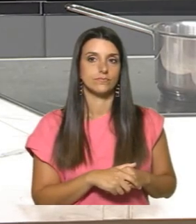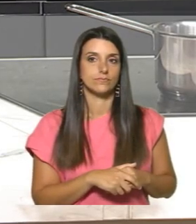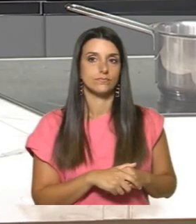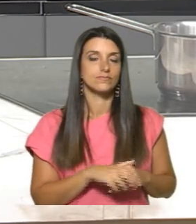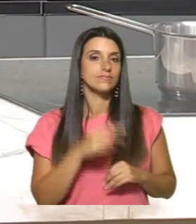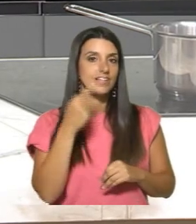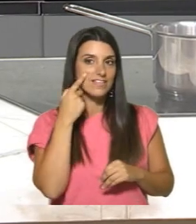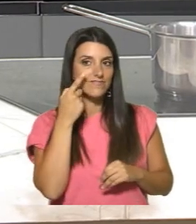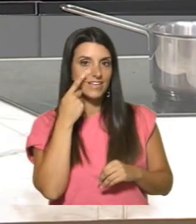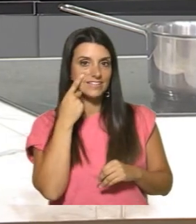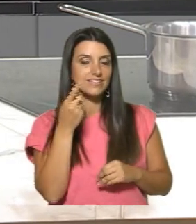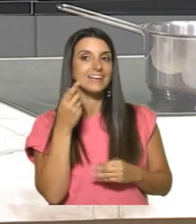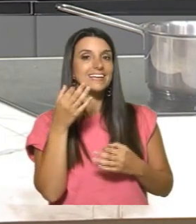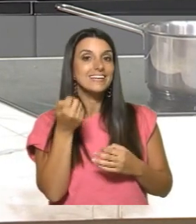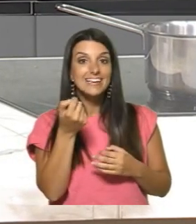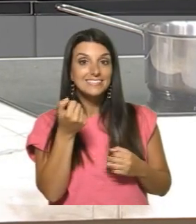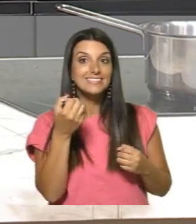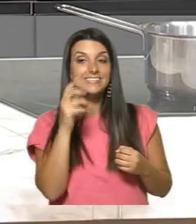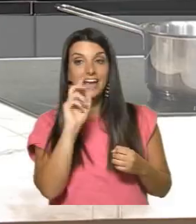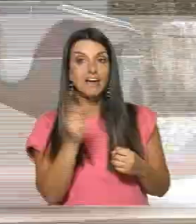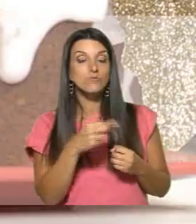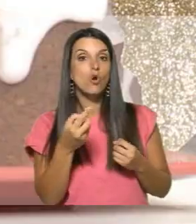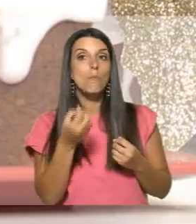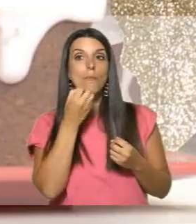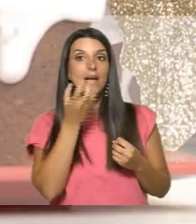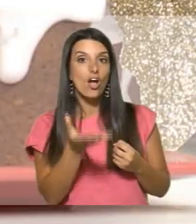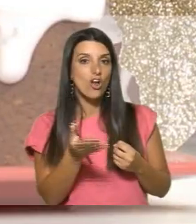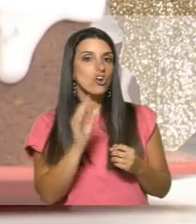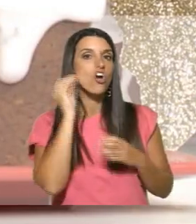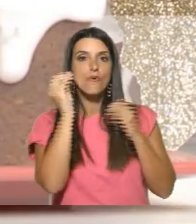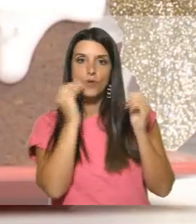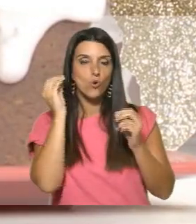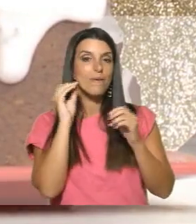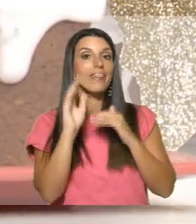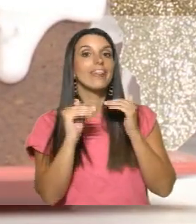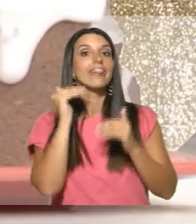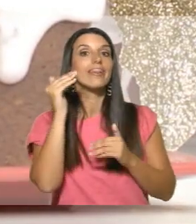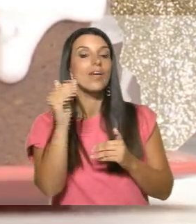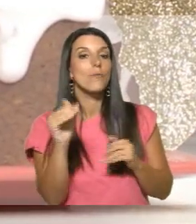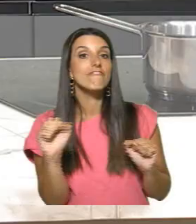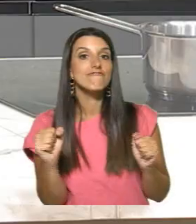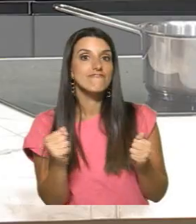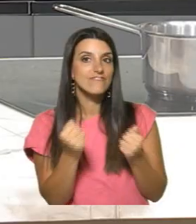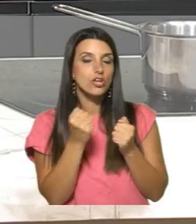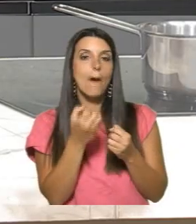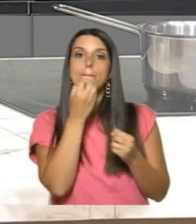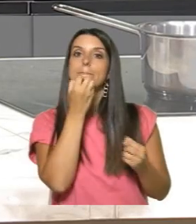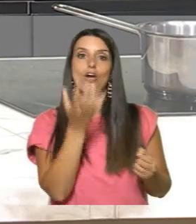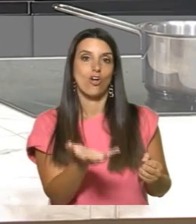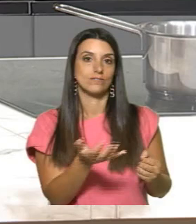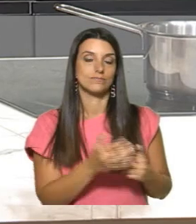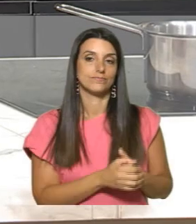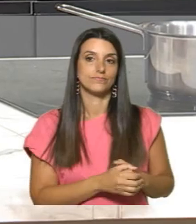¿Ves que enseguida te va agarrando como consistencia? Uh-huh. Vos no te preocupes que después, cuando lo lleves a frío, te va a agarrar más consistencia